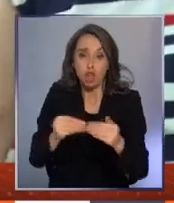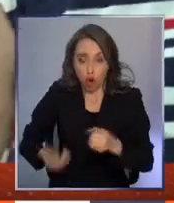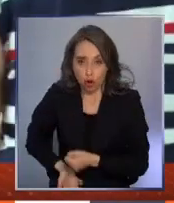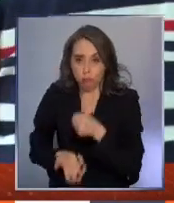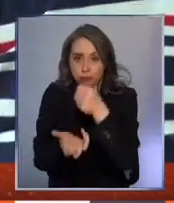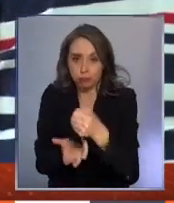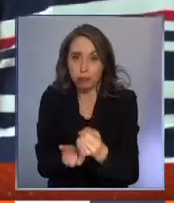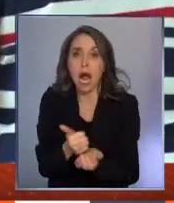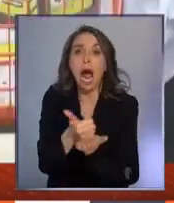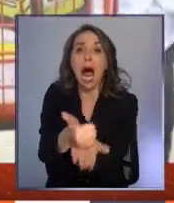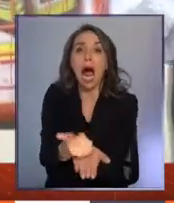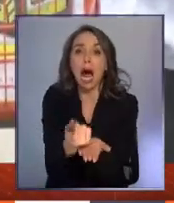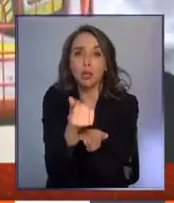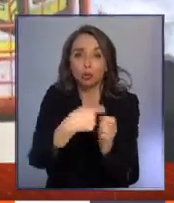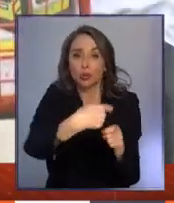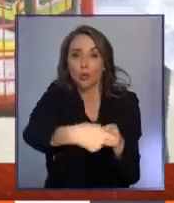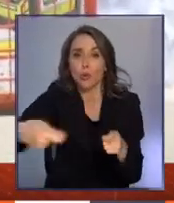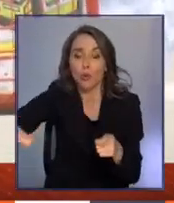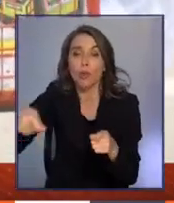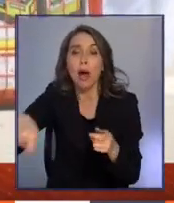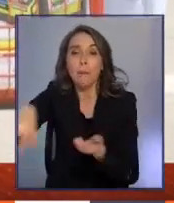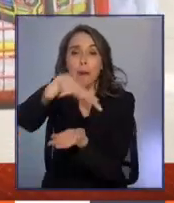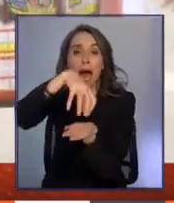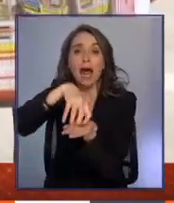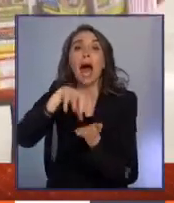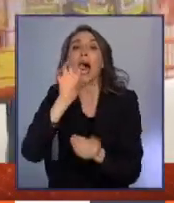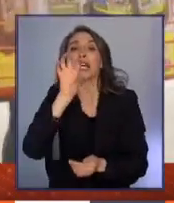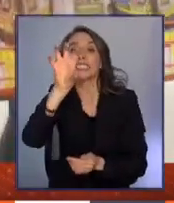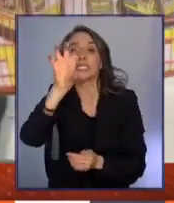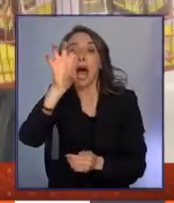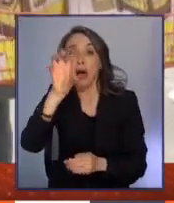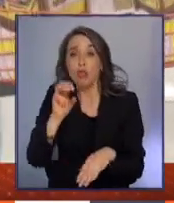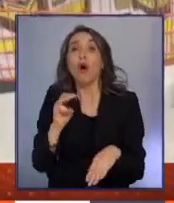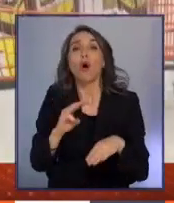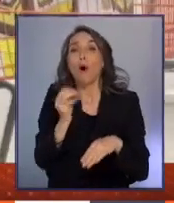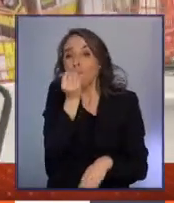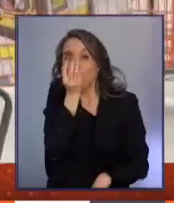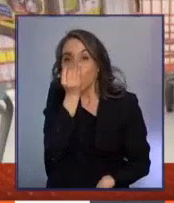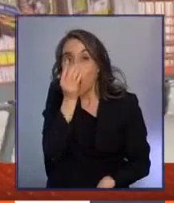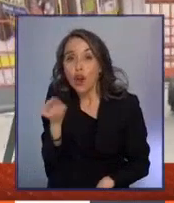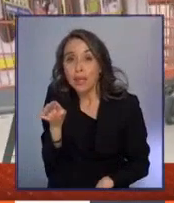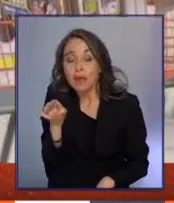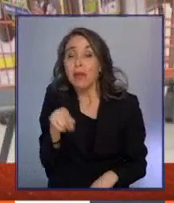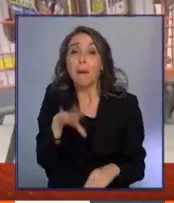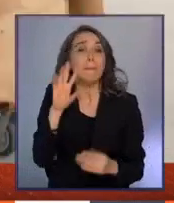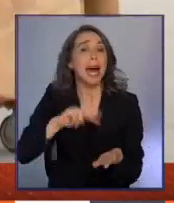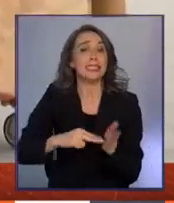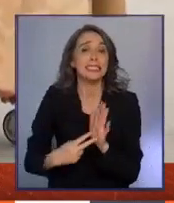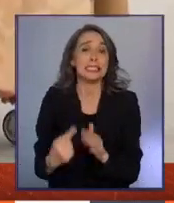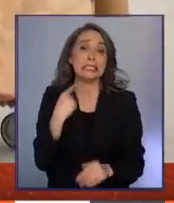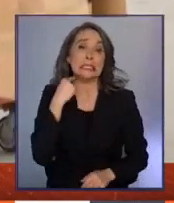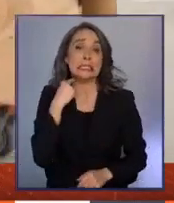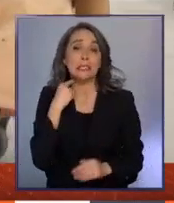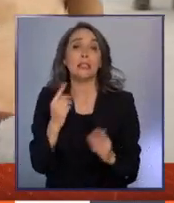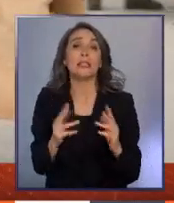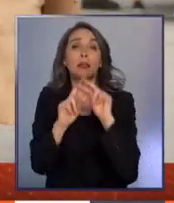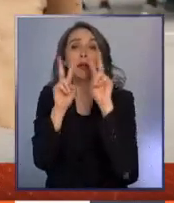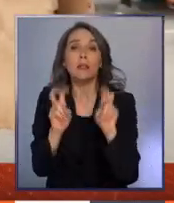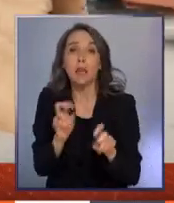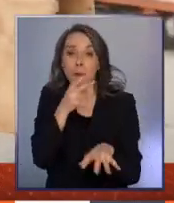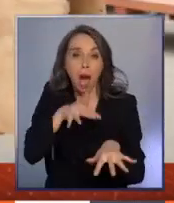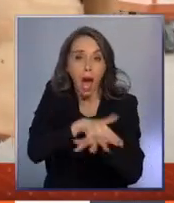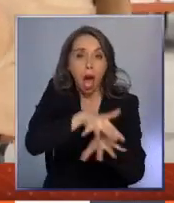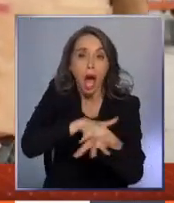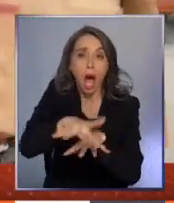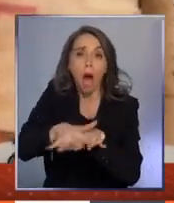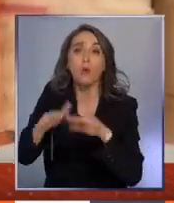para, principalmente para este estado, para el estado de Florida, que se ha visto bastante afectado, principalmente con referencia al tema de las inundaciones